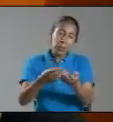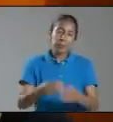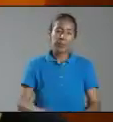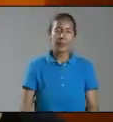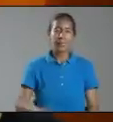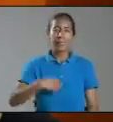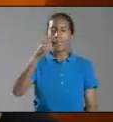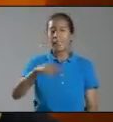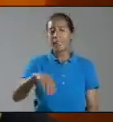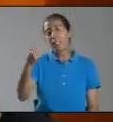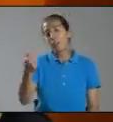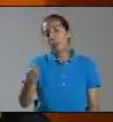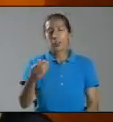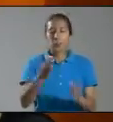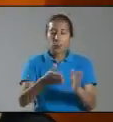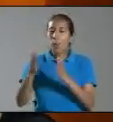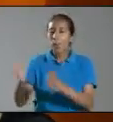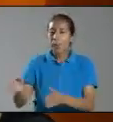¿verdad?